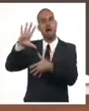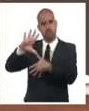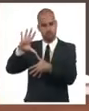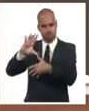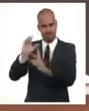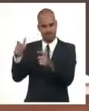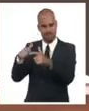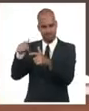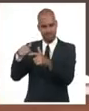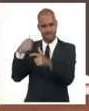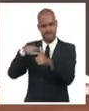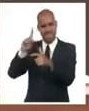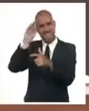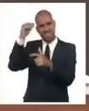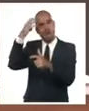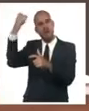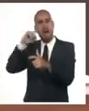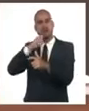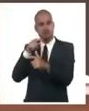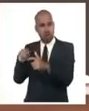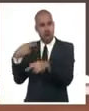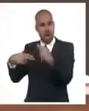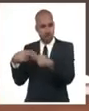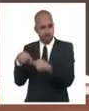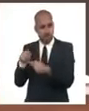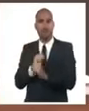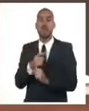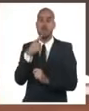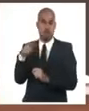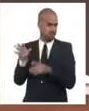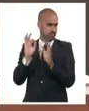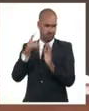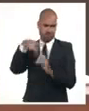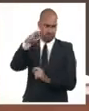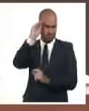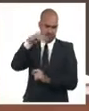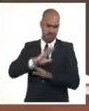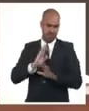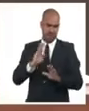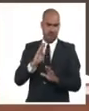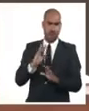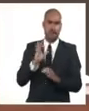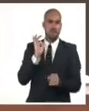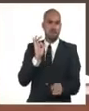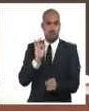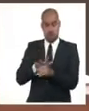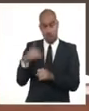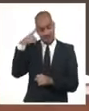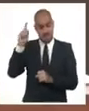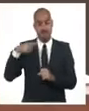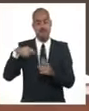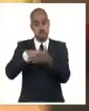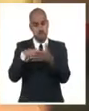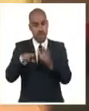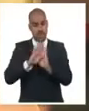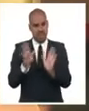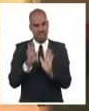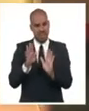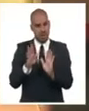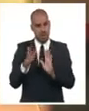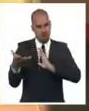de los Estados Unidos concibió desde un inicio esta Cumbre de las Américas de manera no inclusiva. O sea, desde el